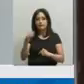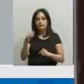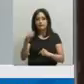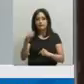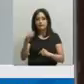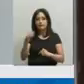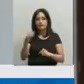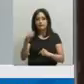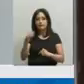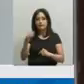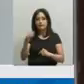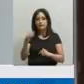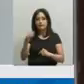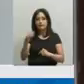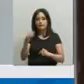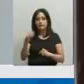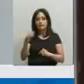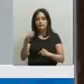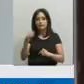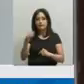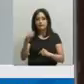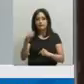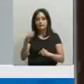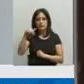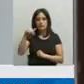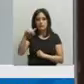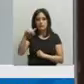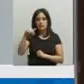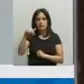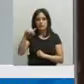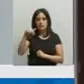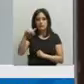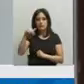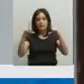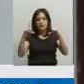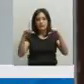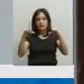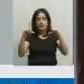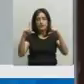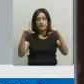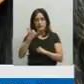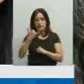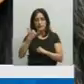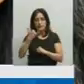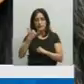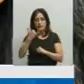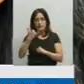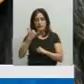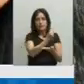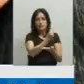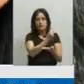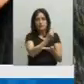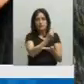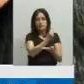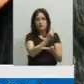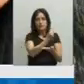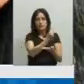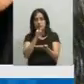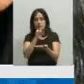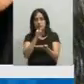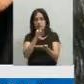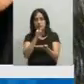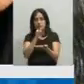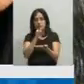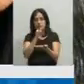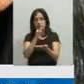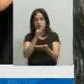tribunal, con el voto del doctor Camada, al que la vinieron nosotros dos magistrados, rechazó esto por ser materialmente